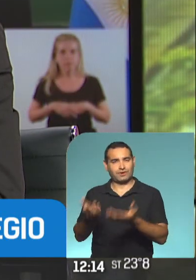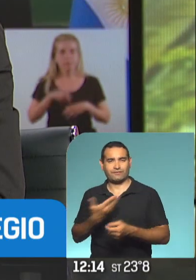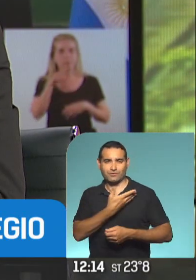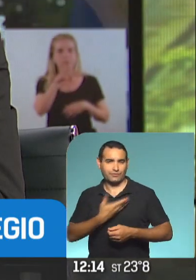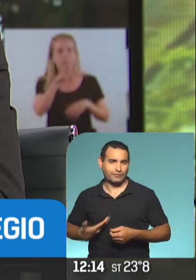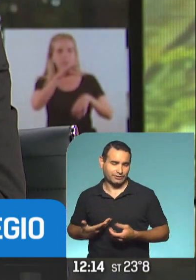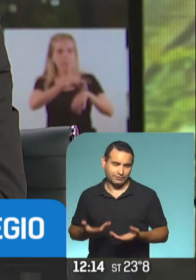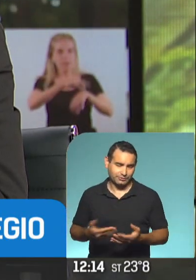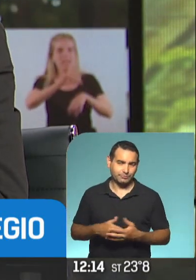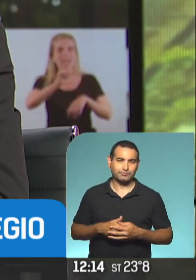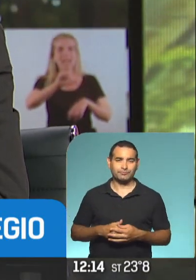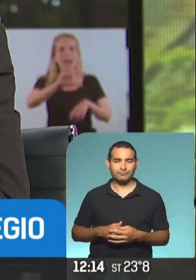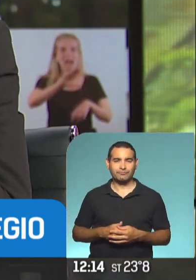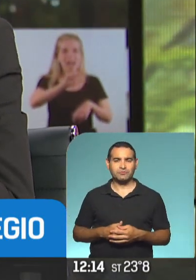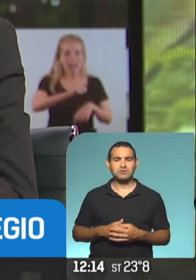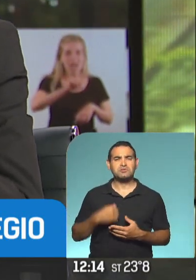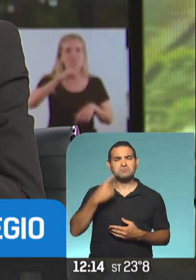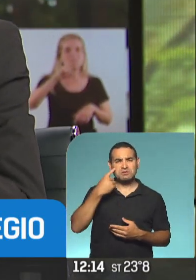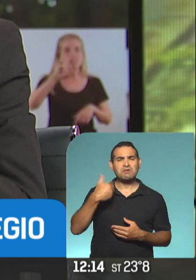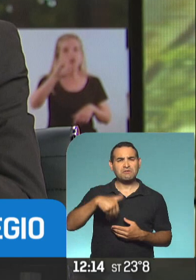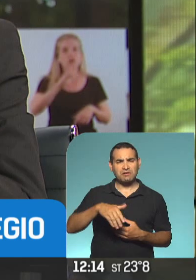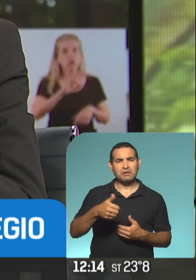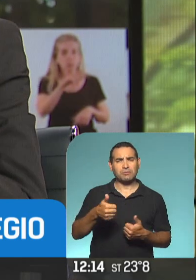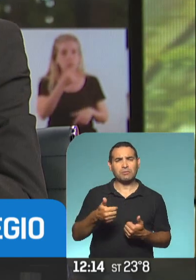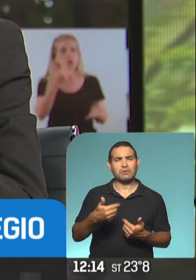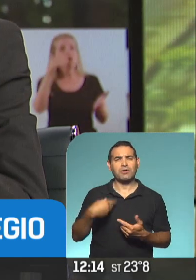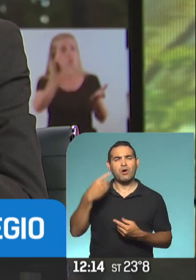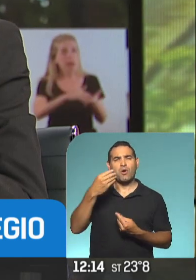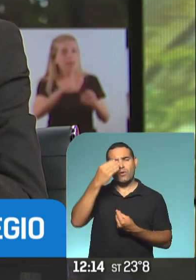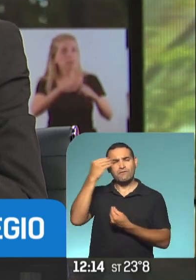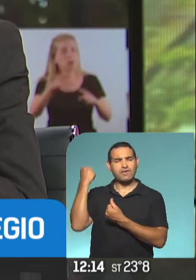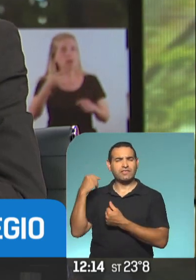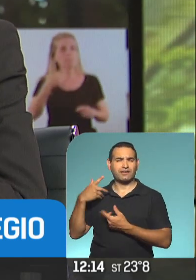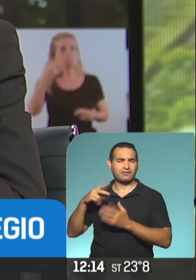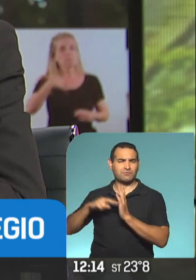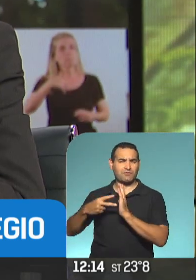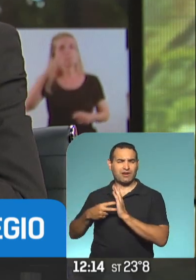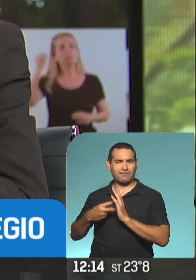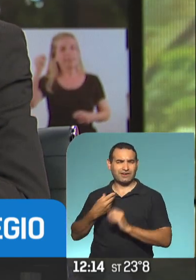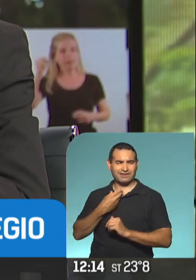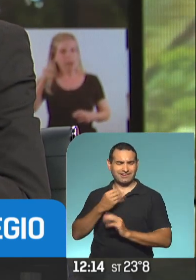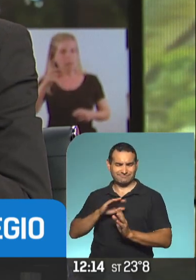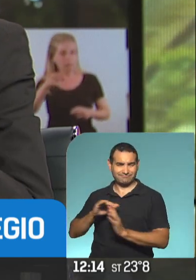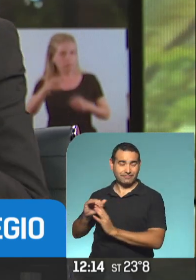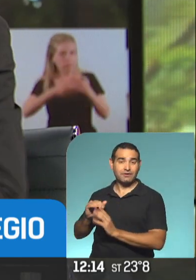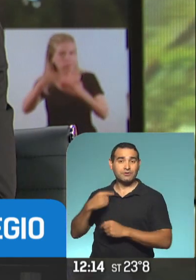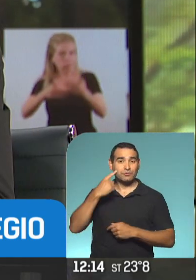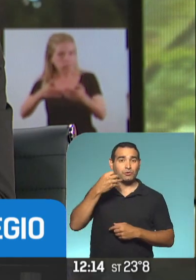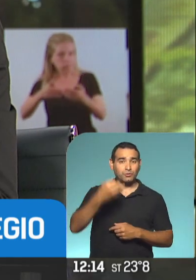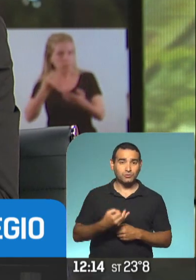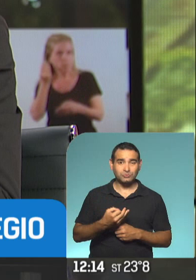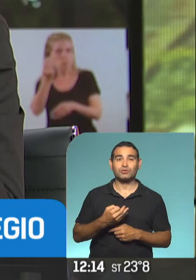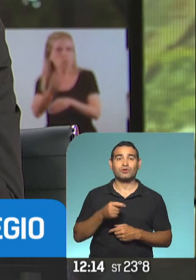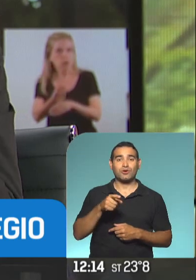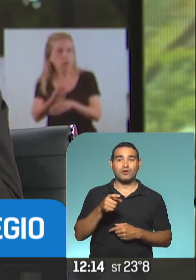lados. Así que yo creo que lo puede remontar, pero también digamos, esto sucede 2 días antes del lanzamiento del Consejo Económico y